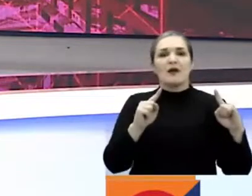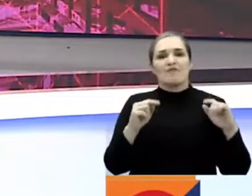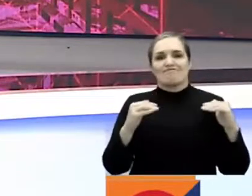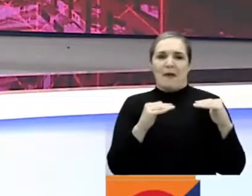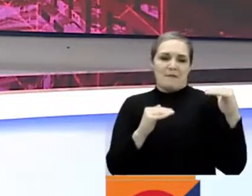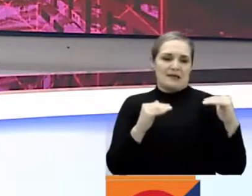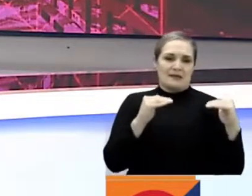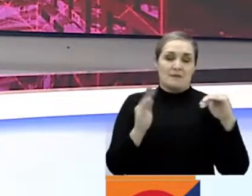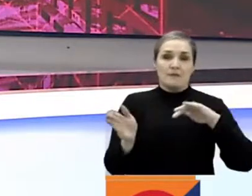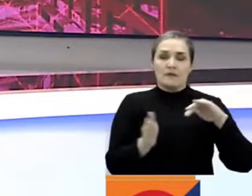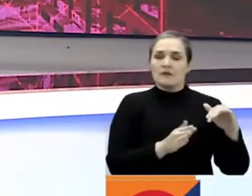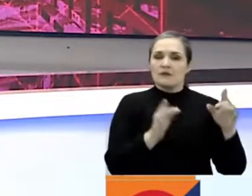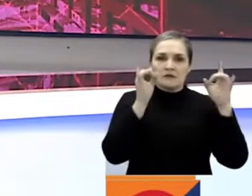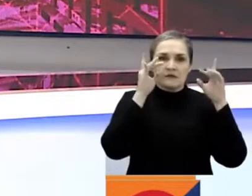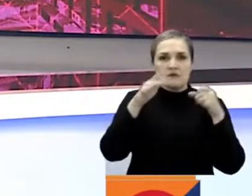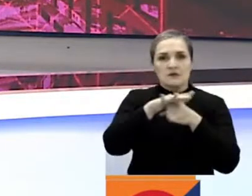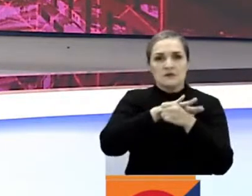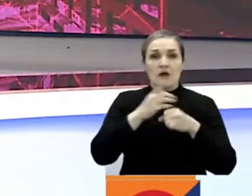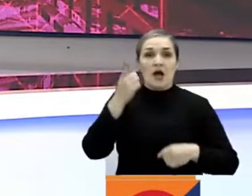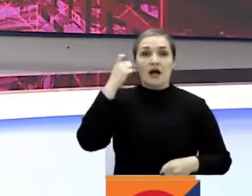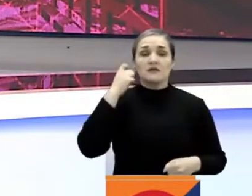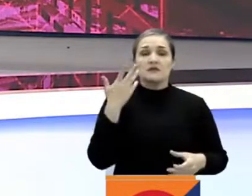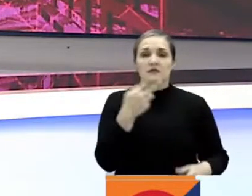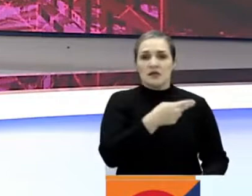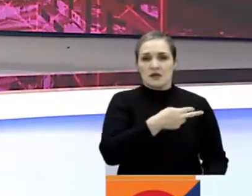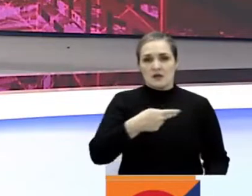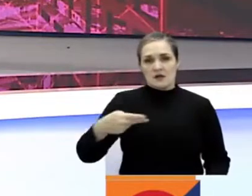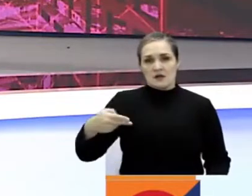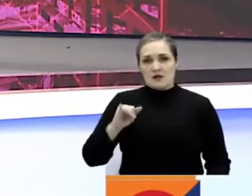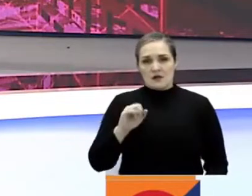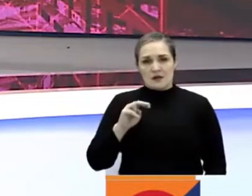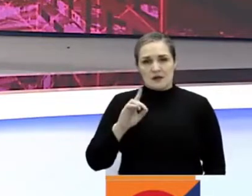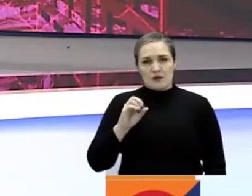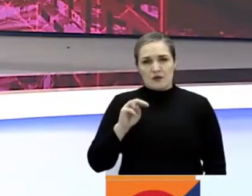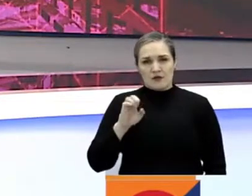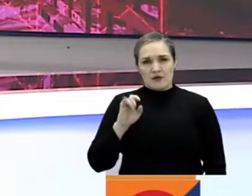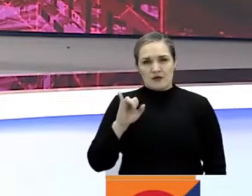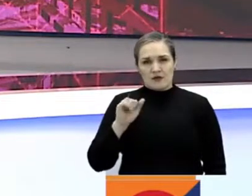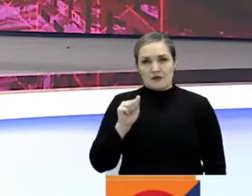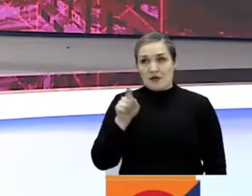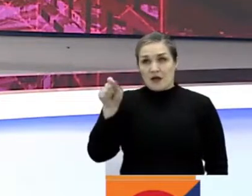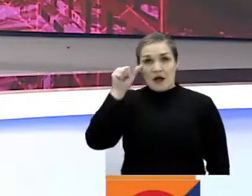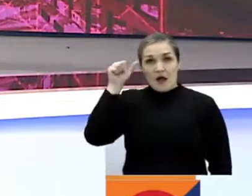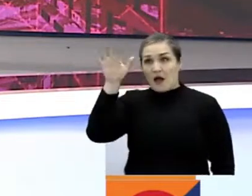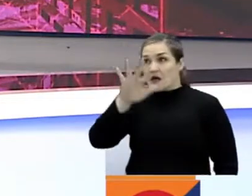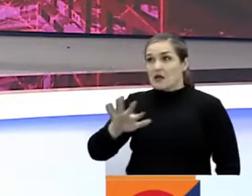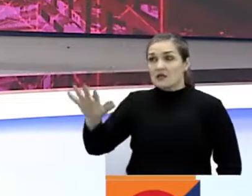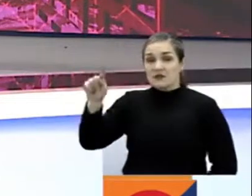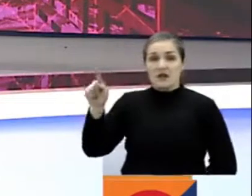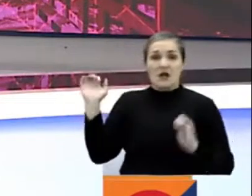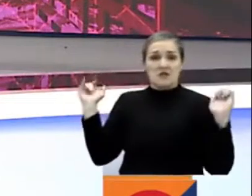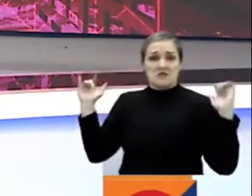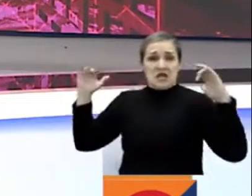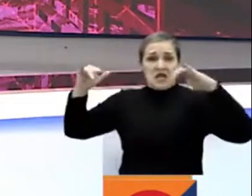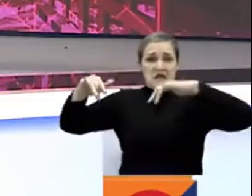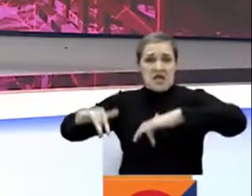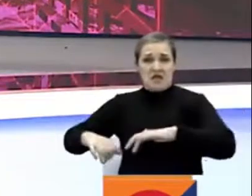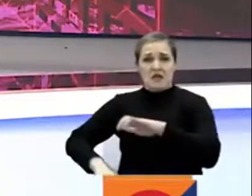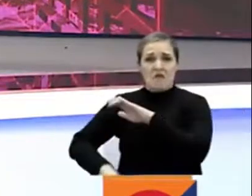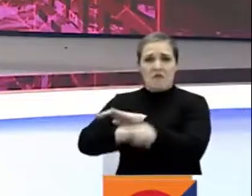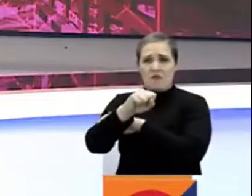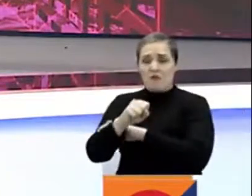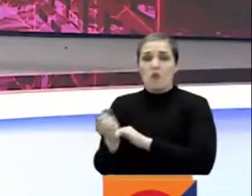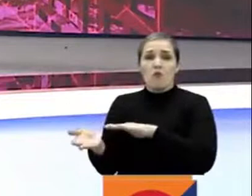deportivos en el mundo ocurrió anoche en Indonesia. Una estampida en un estadio de fútbol dejó 129 personas muertas, incluidos niños y